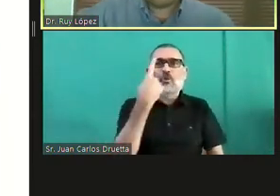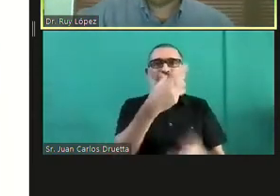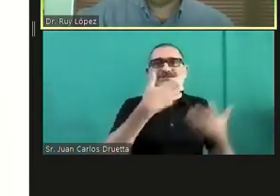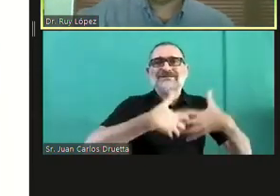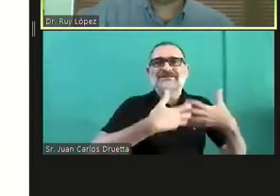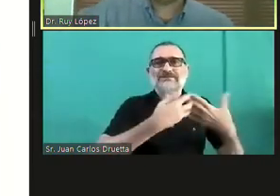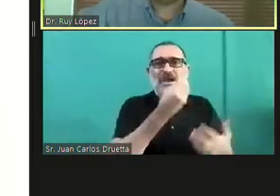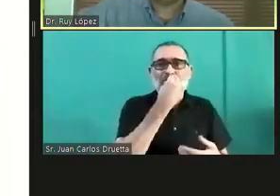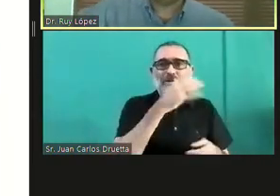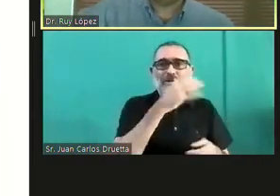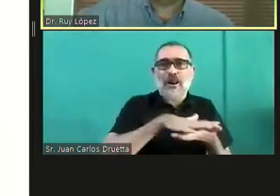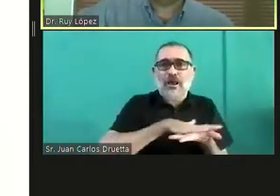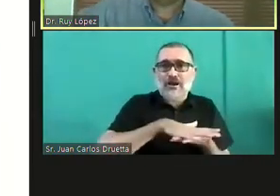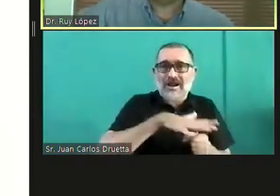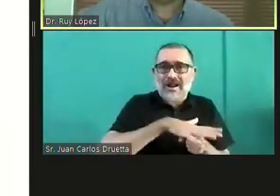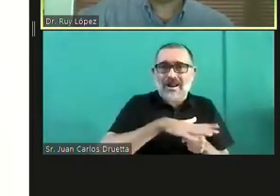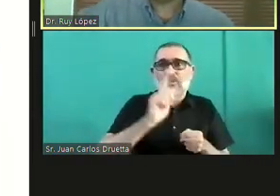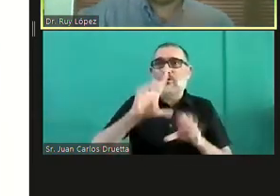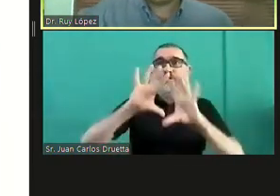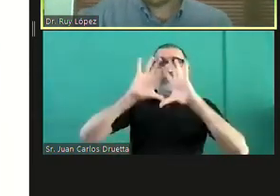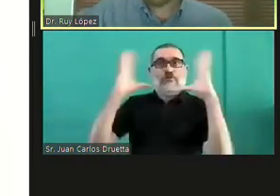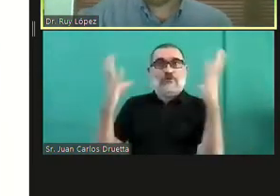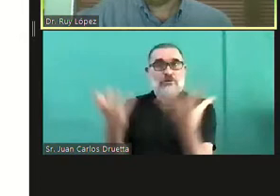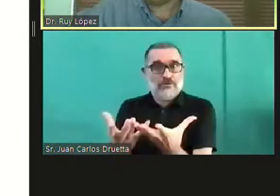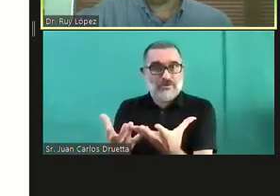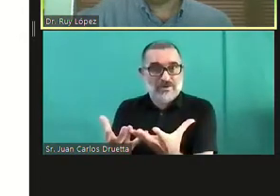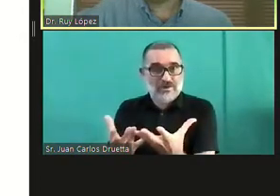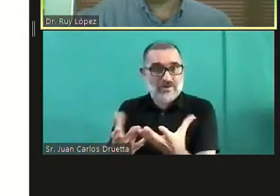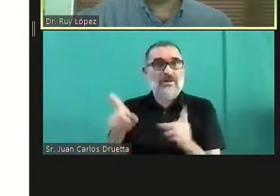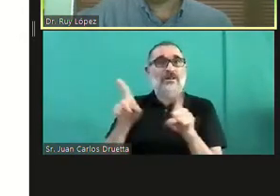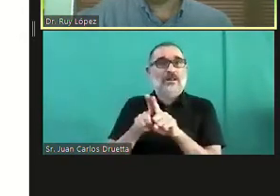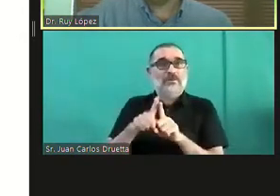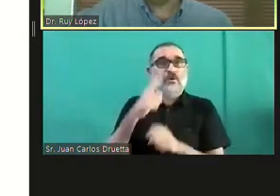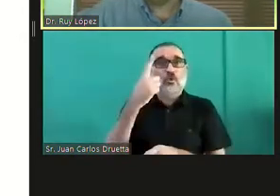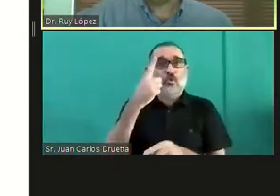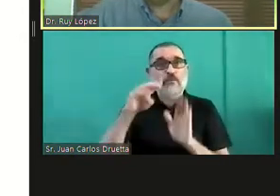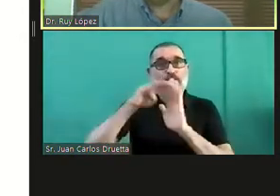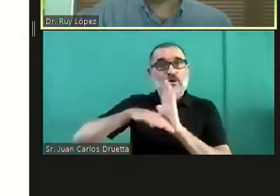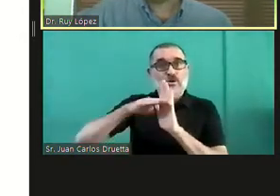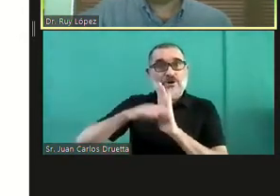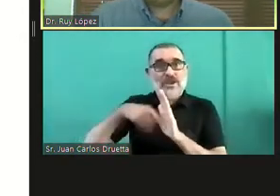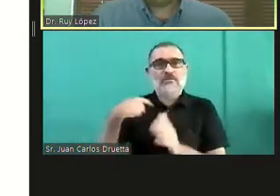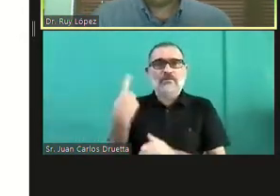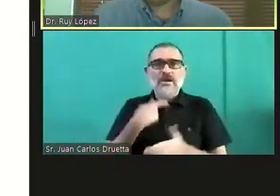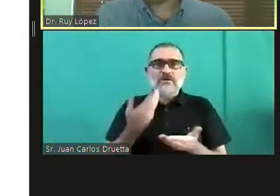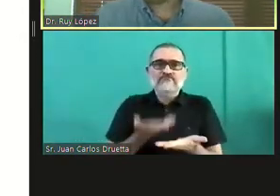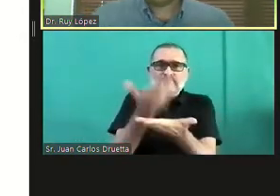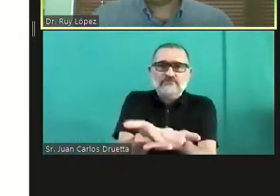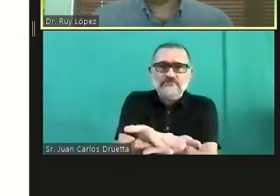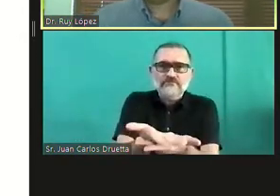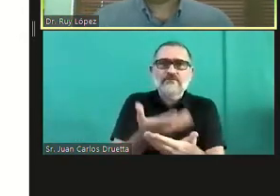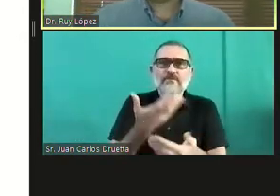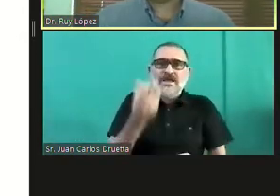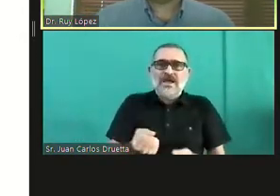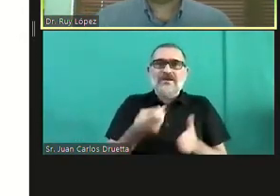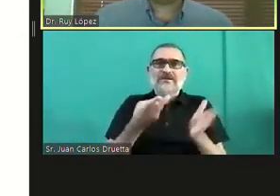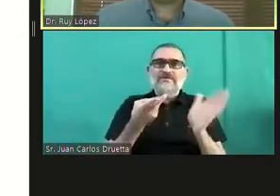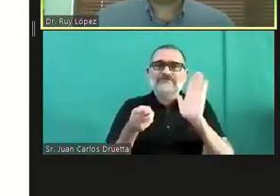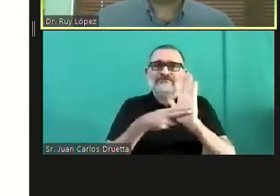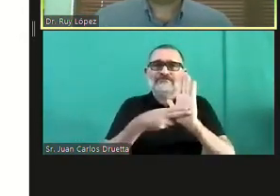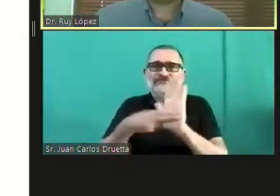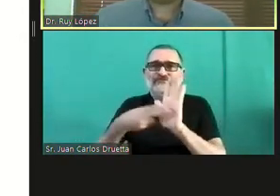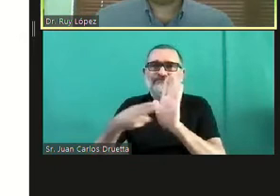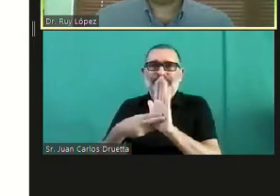este en este en esta estrategia de comportamiento estamos también llegando todo el componente